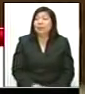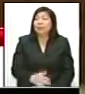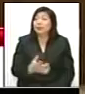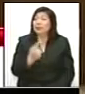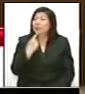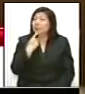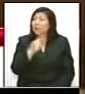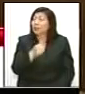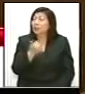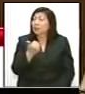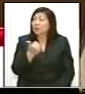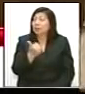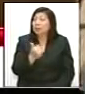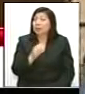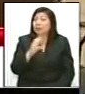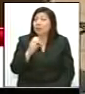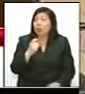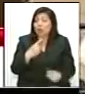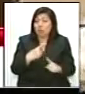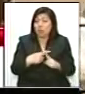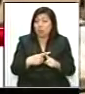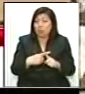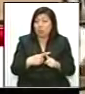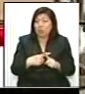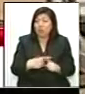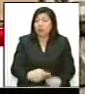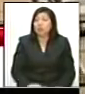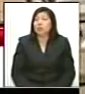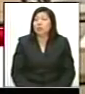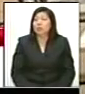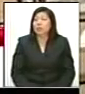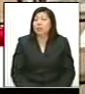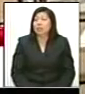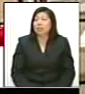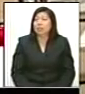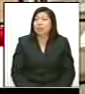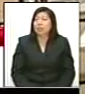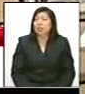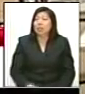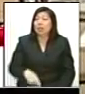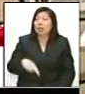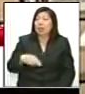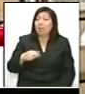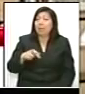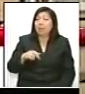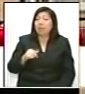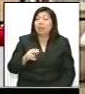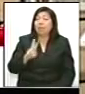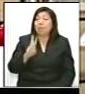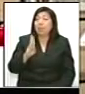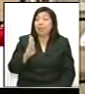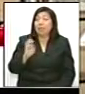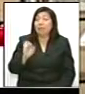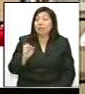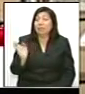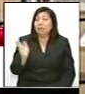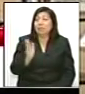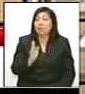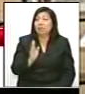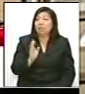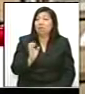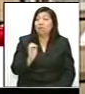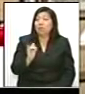¿no? Carlos Cox, alcalde de Carmen de la Legua. Daniel Malpartida, alcalde de Bellavista. George